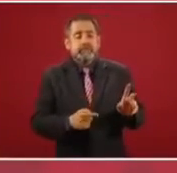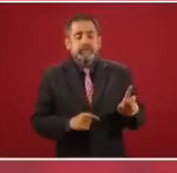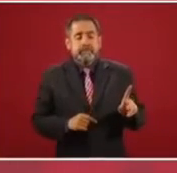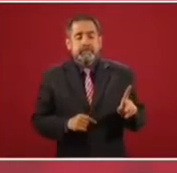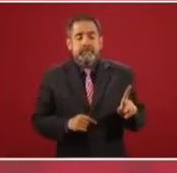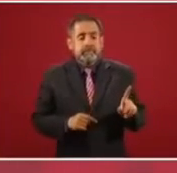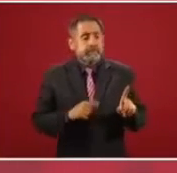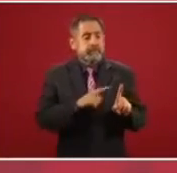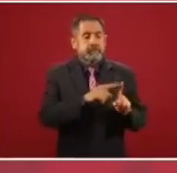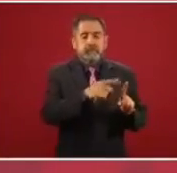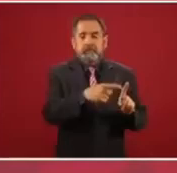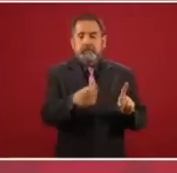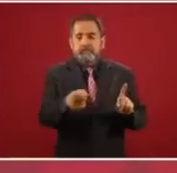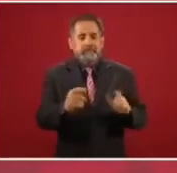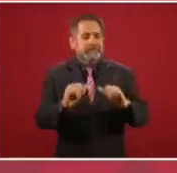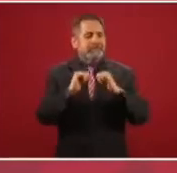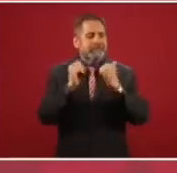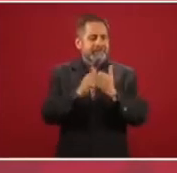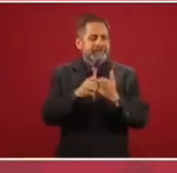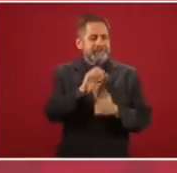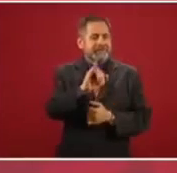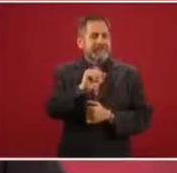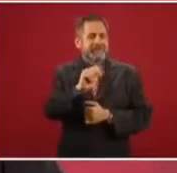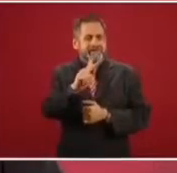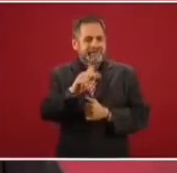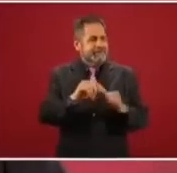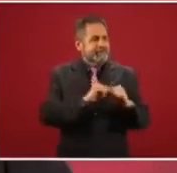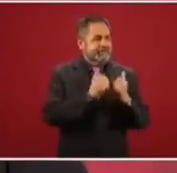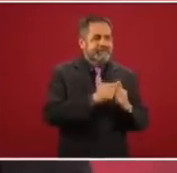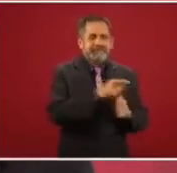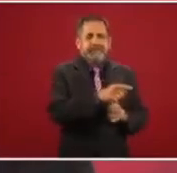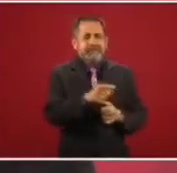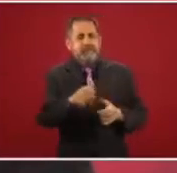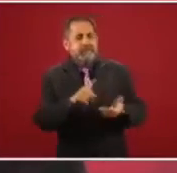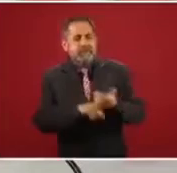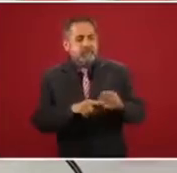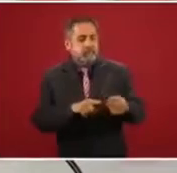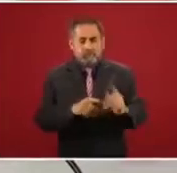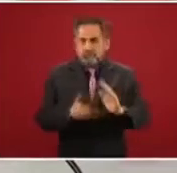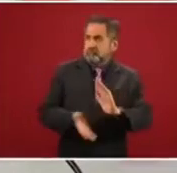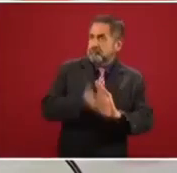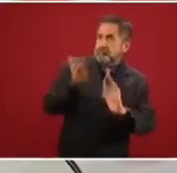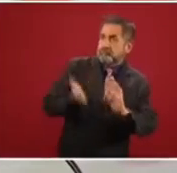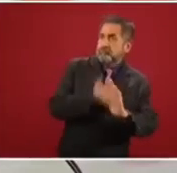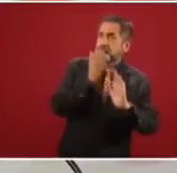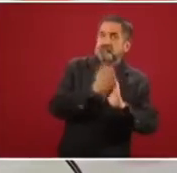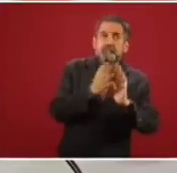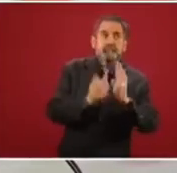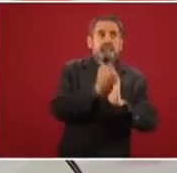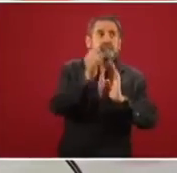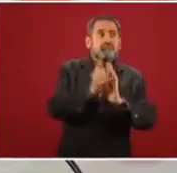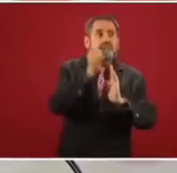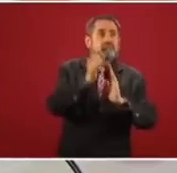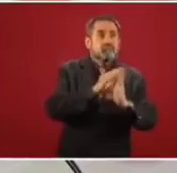de estas asociaciones públicas-privadas y ahí a construir los hospitales